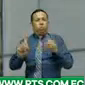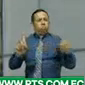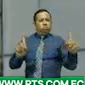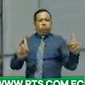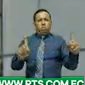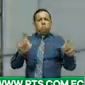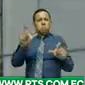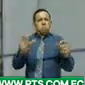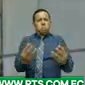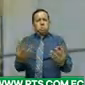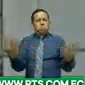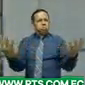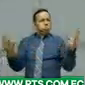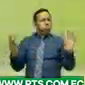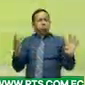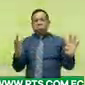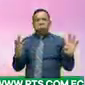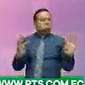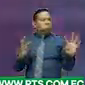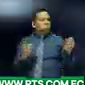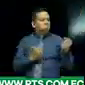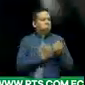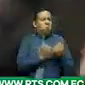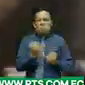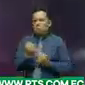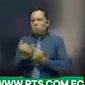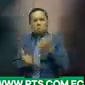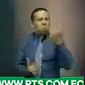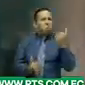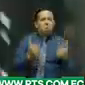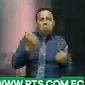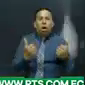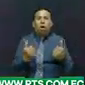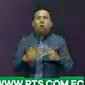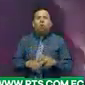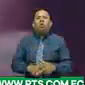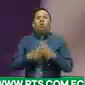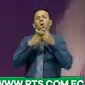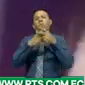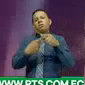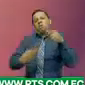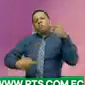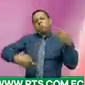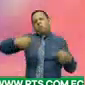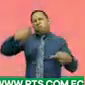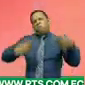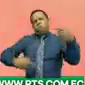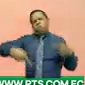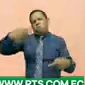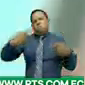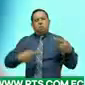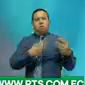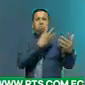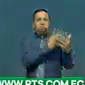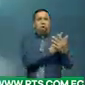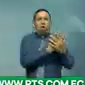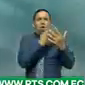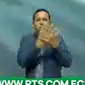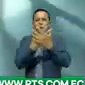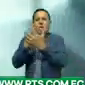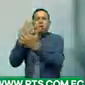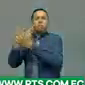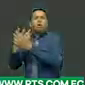comandar y empezaron los desencantos. Así se dio paso a una sangrienta revuelta que se tomó a las tres cárceles más grandes